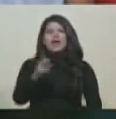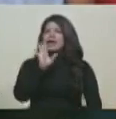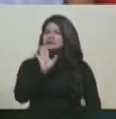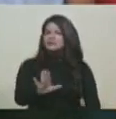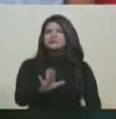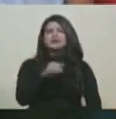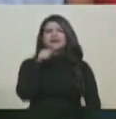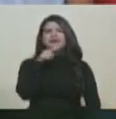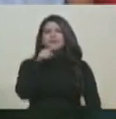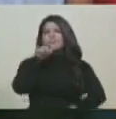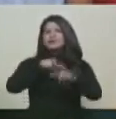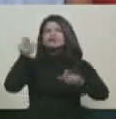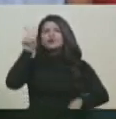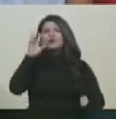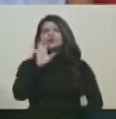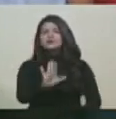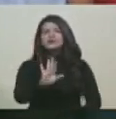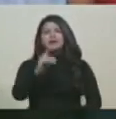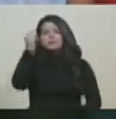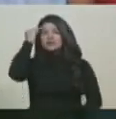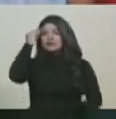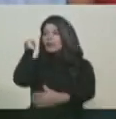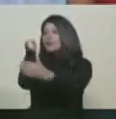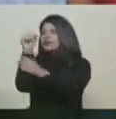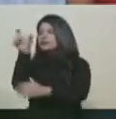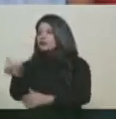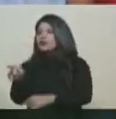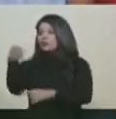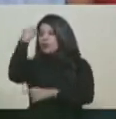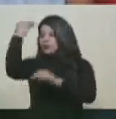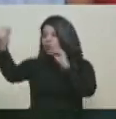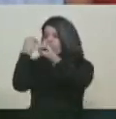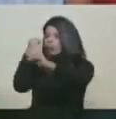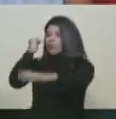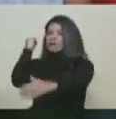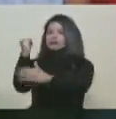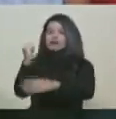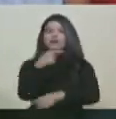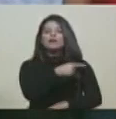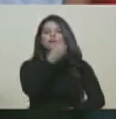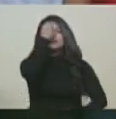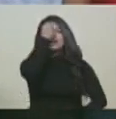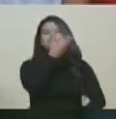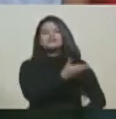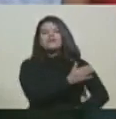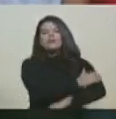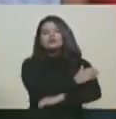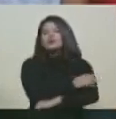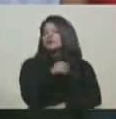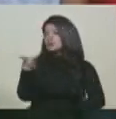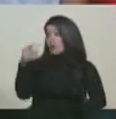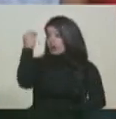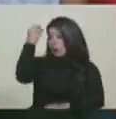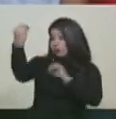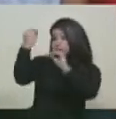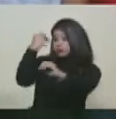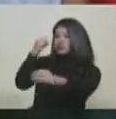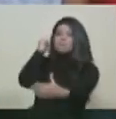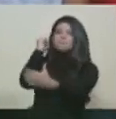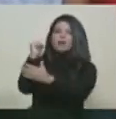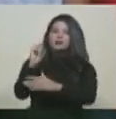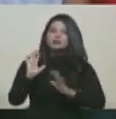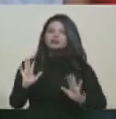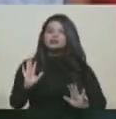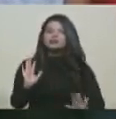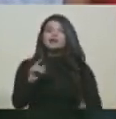Esa es la mentalidad de un venezolano. Matar a otro ser humano porque piense distinto. Ellos lo hacen. Ellos lo harían. Y ustedes saben que lo